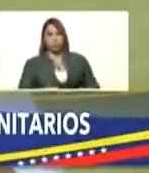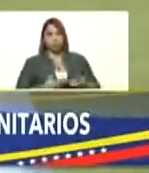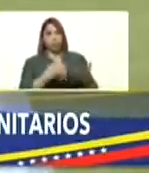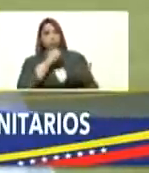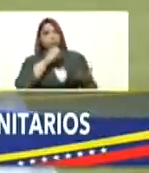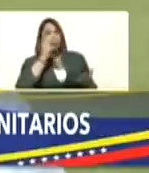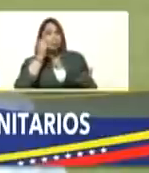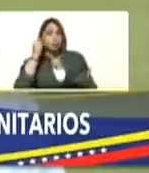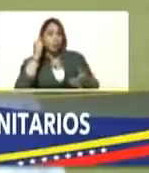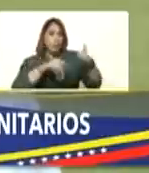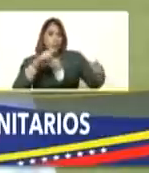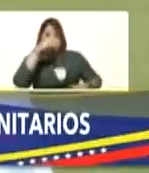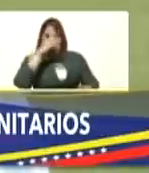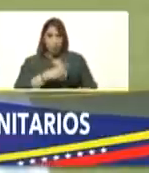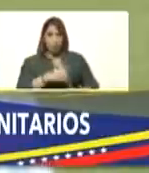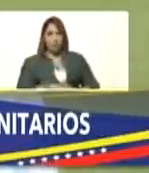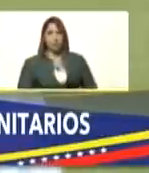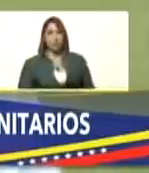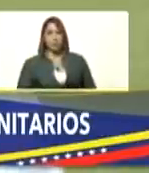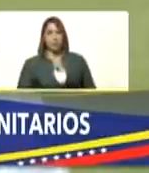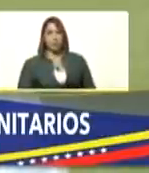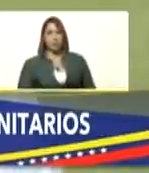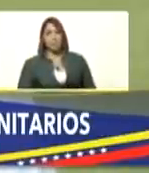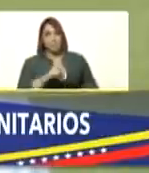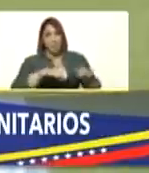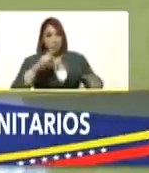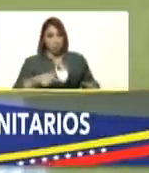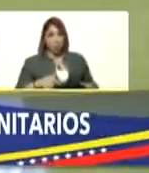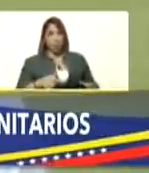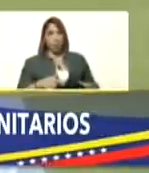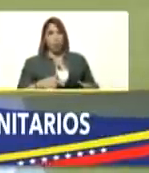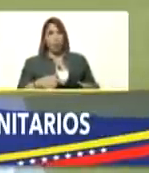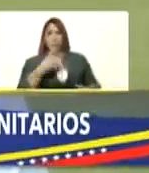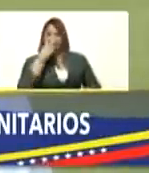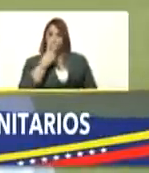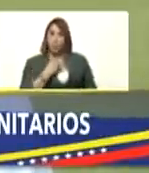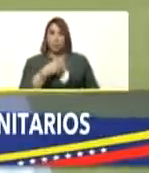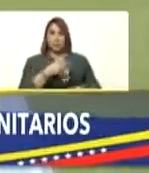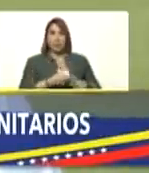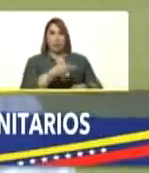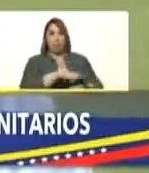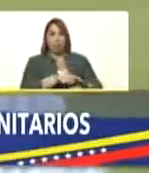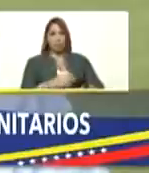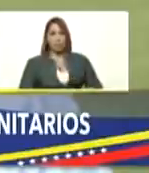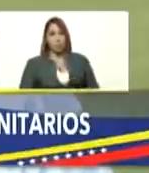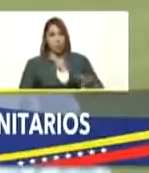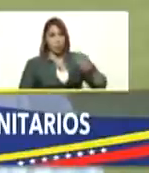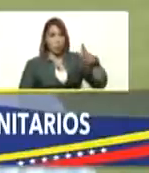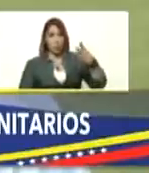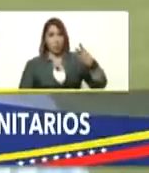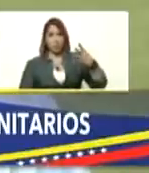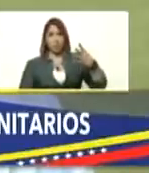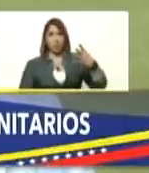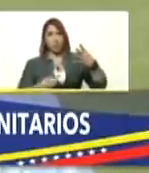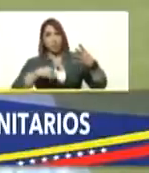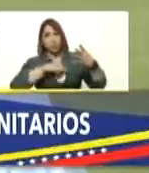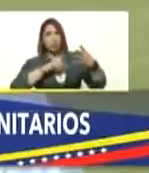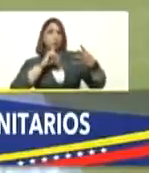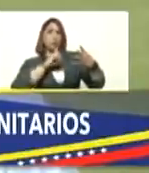las personas con discapacidad, a las personas en condiciones de pobreza extrema. La cuarta prioridad nosotros la